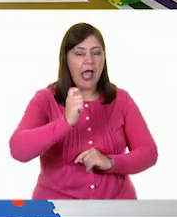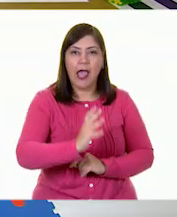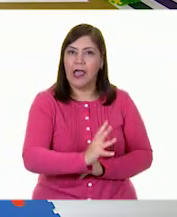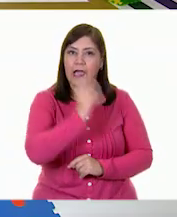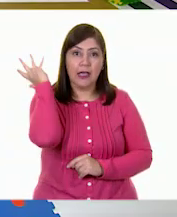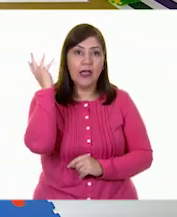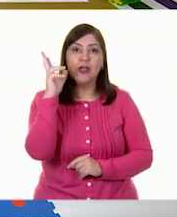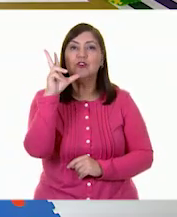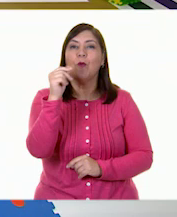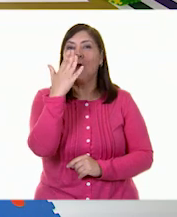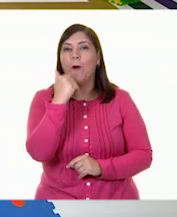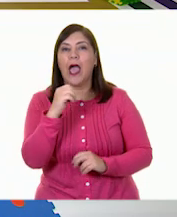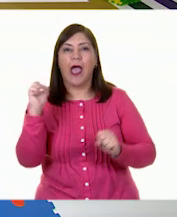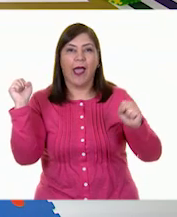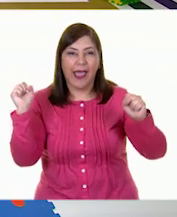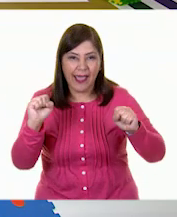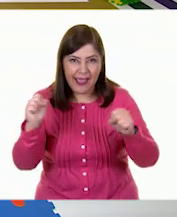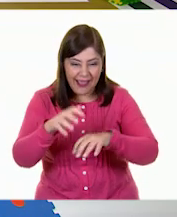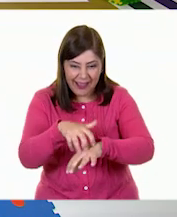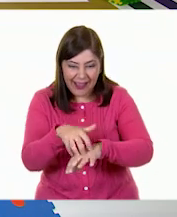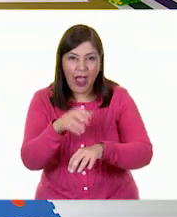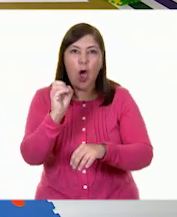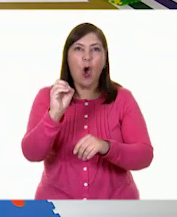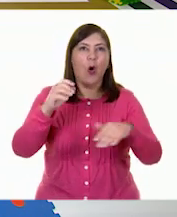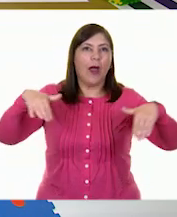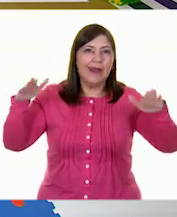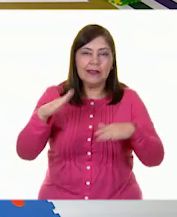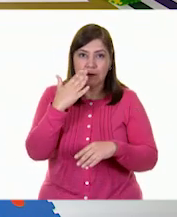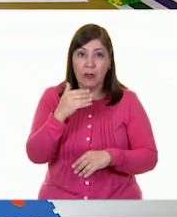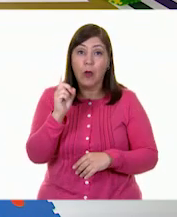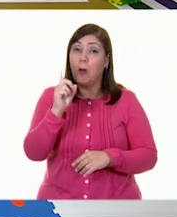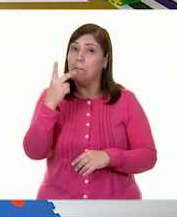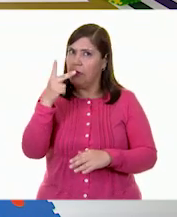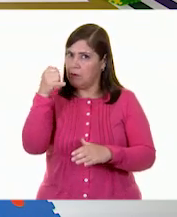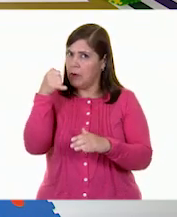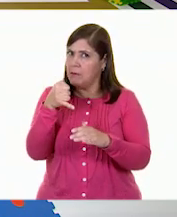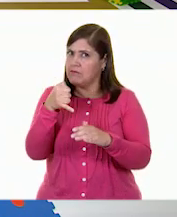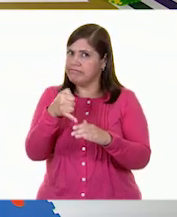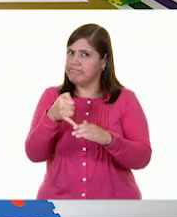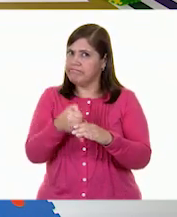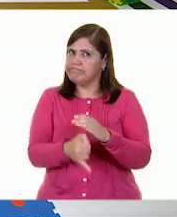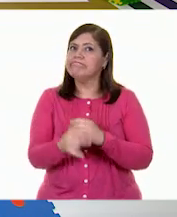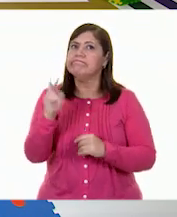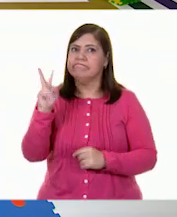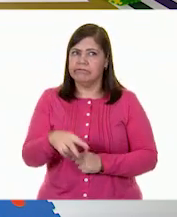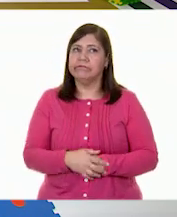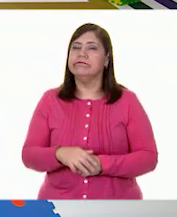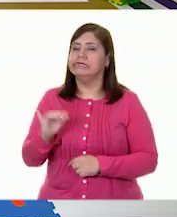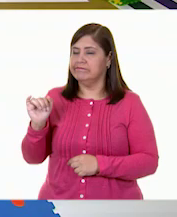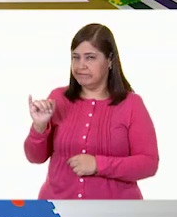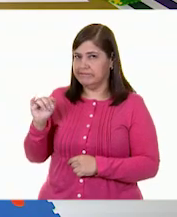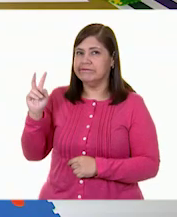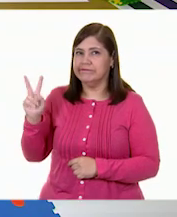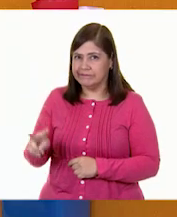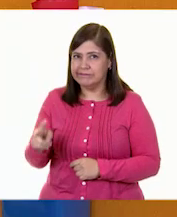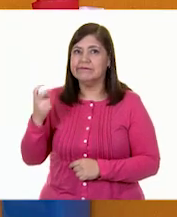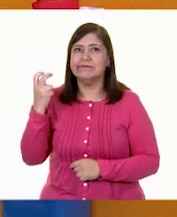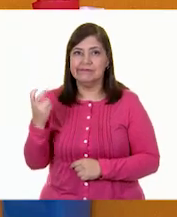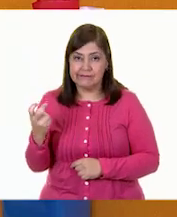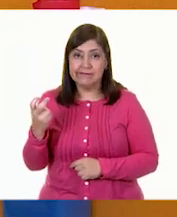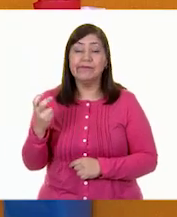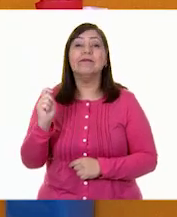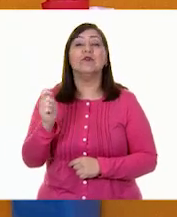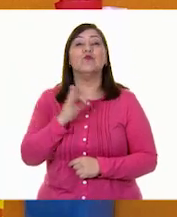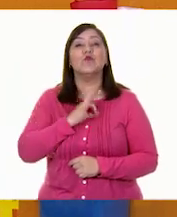pies. No, pero eso está profundo, profundo, profundo, maestra. ¿A poco no? Sí, muy bien. Así es. Eso es